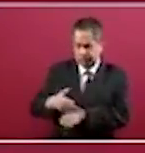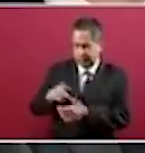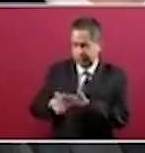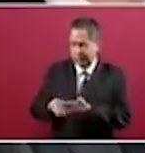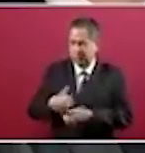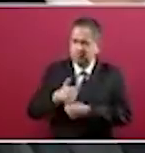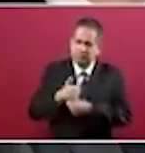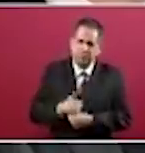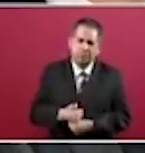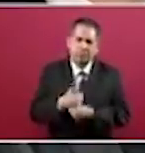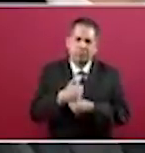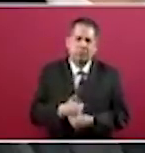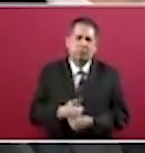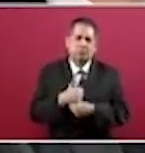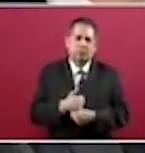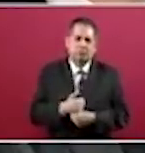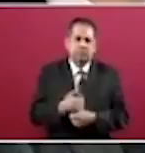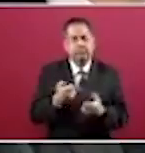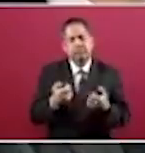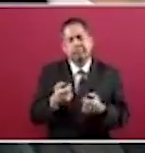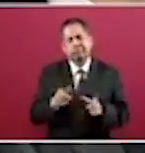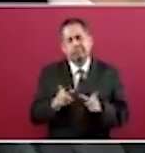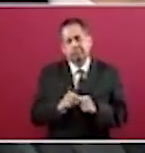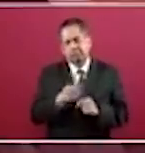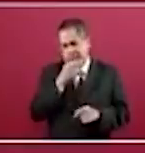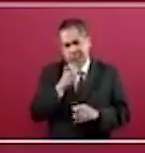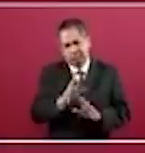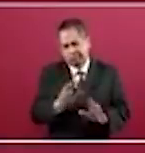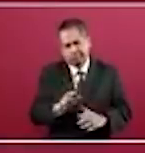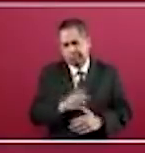sufrimientos. Eso es lo que puedo decir.